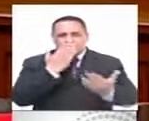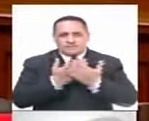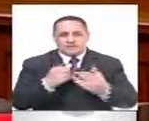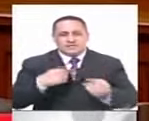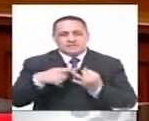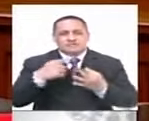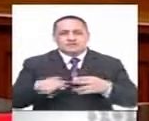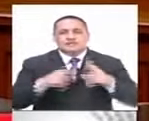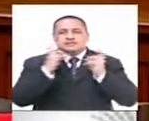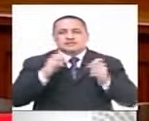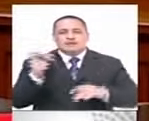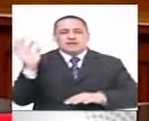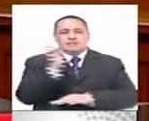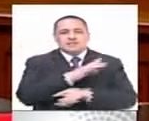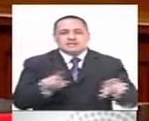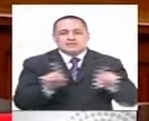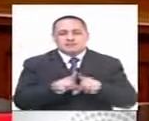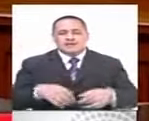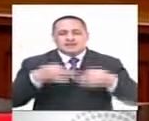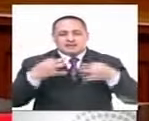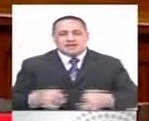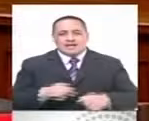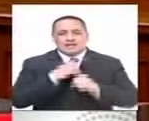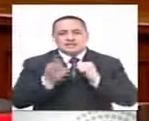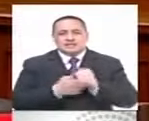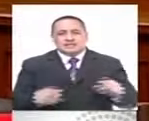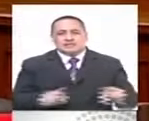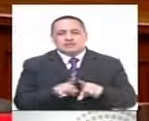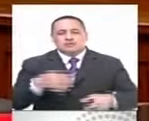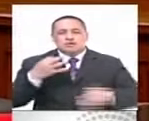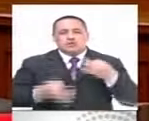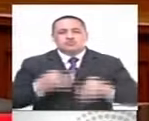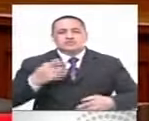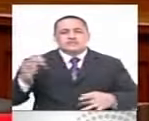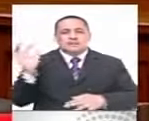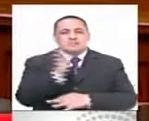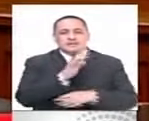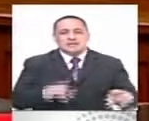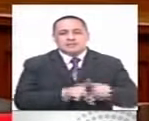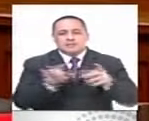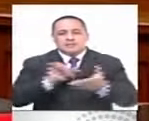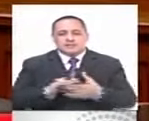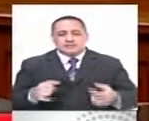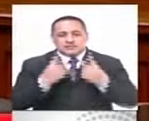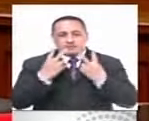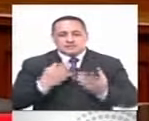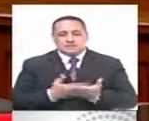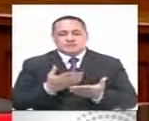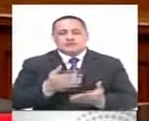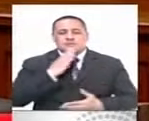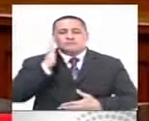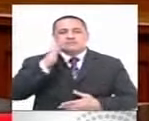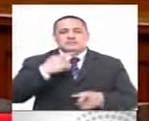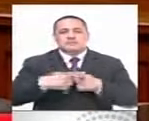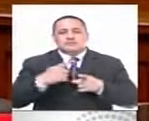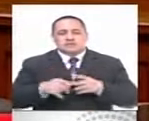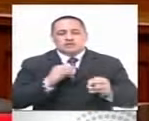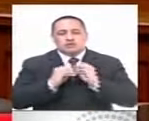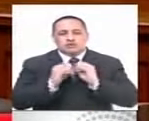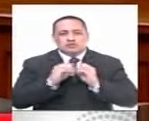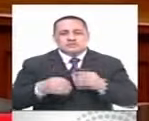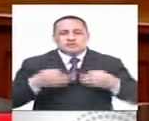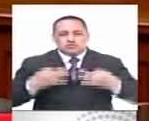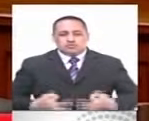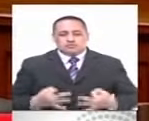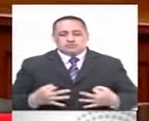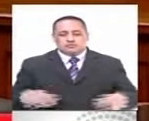delitos ambientales, se garantizará el acceso a una justicia ambiental a fin de que se disponga de medidas correctivas